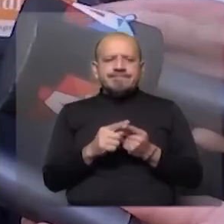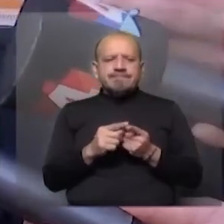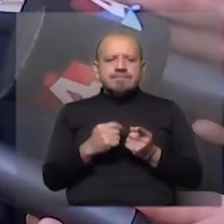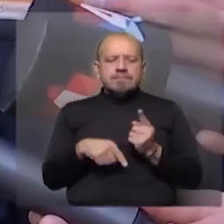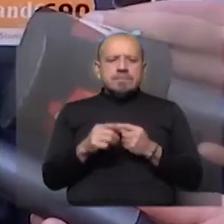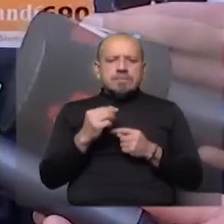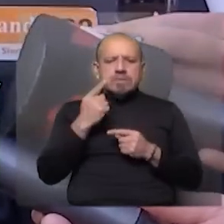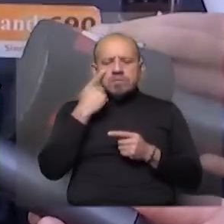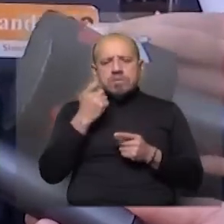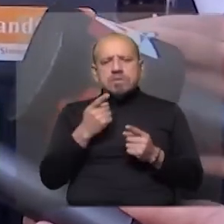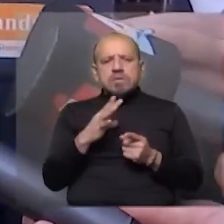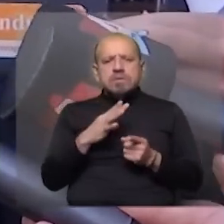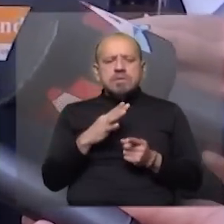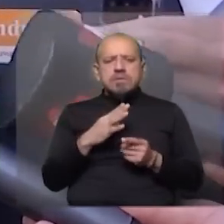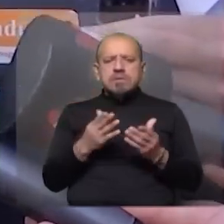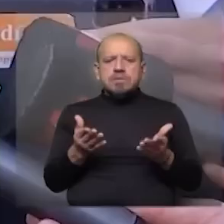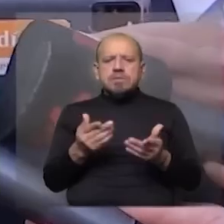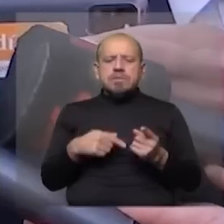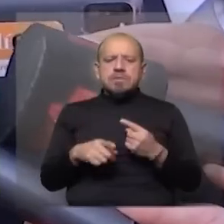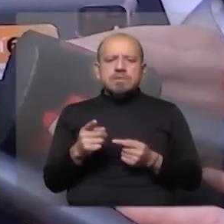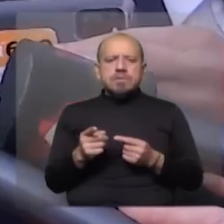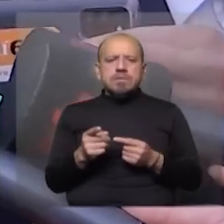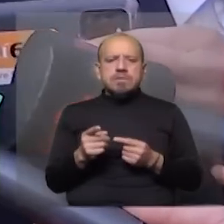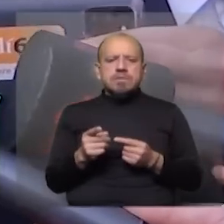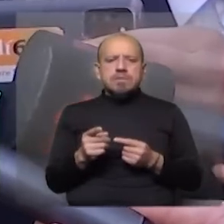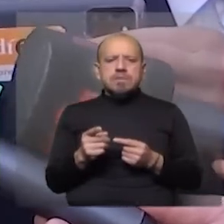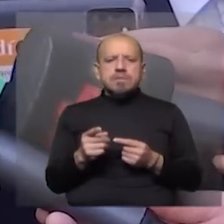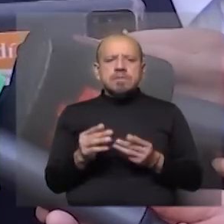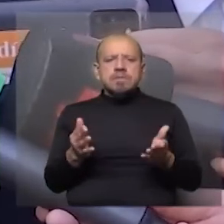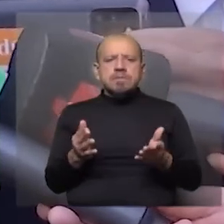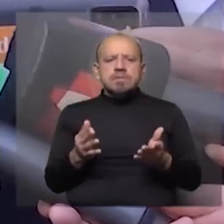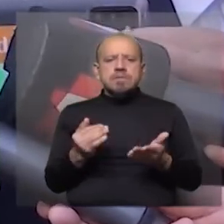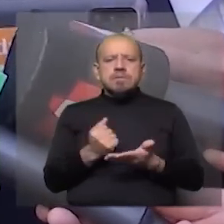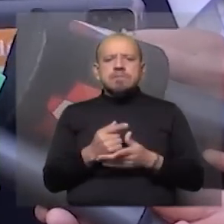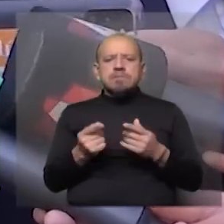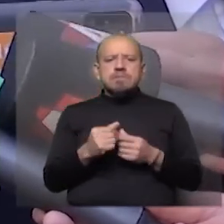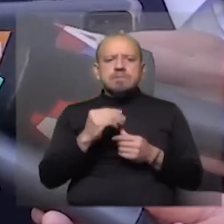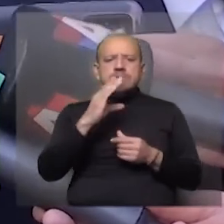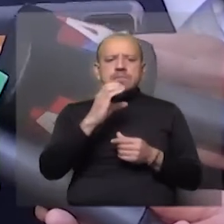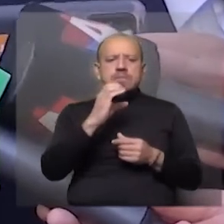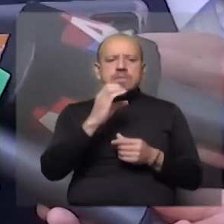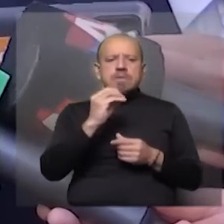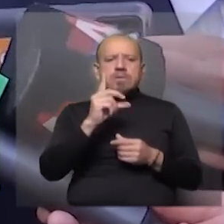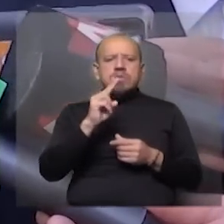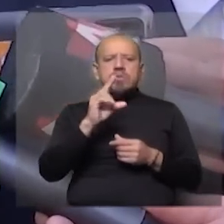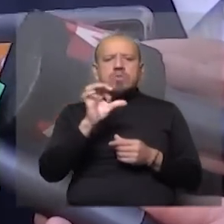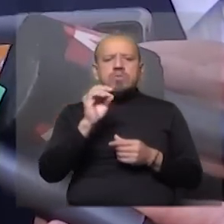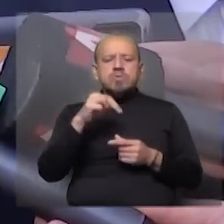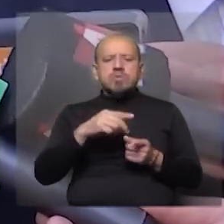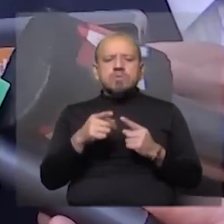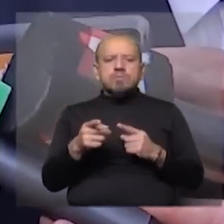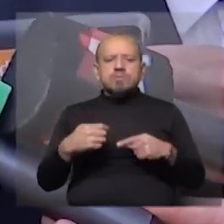por parte de la auditoría manejos irregulares eh marca riesgos de colusión es decir maniobras